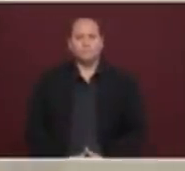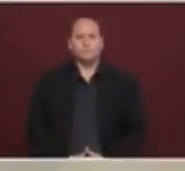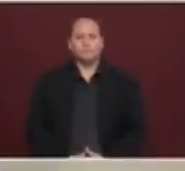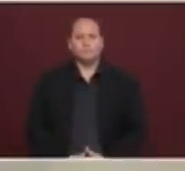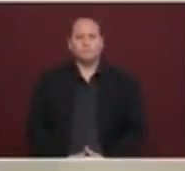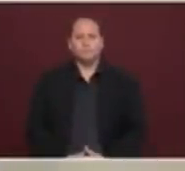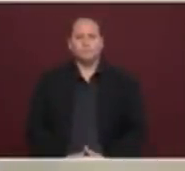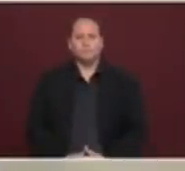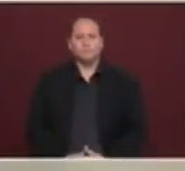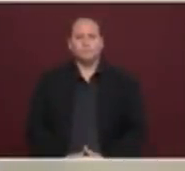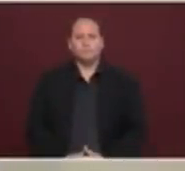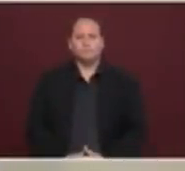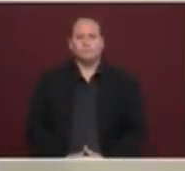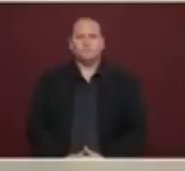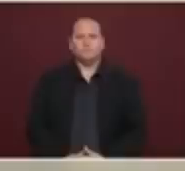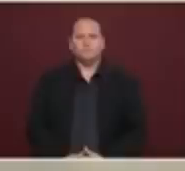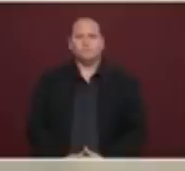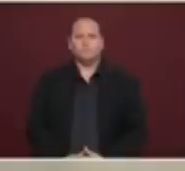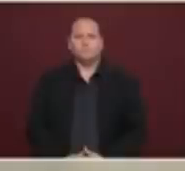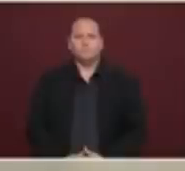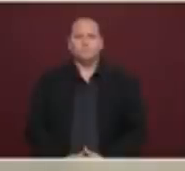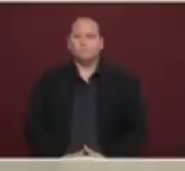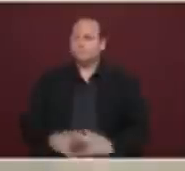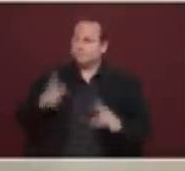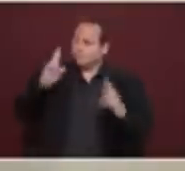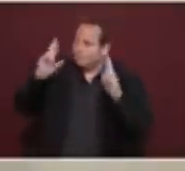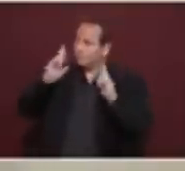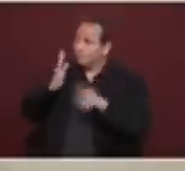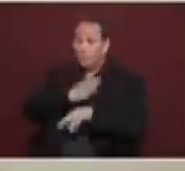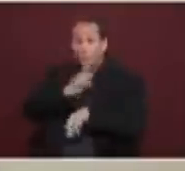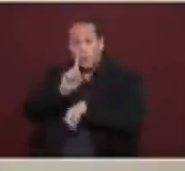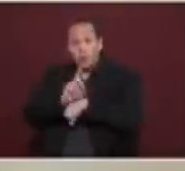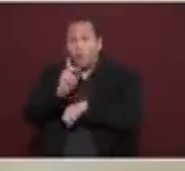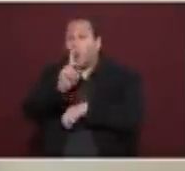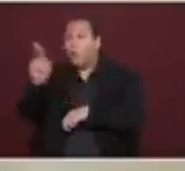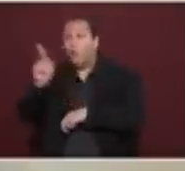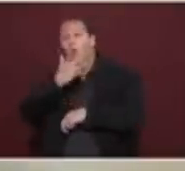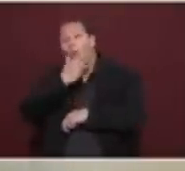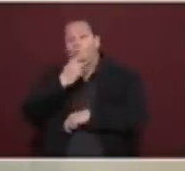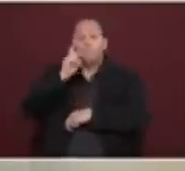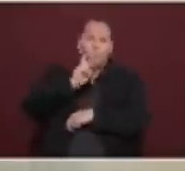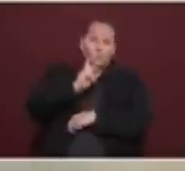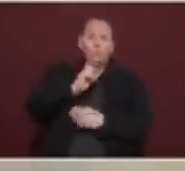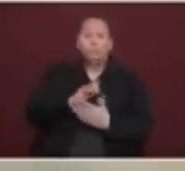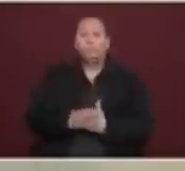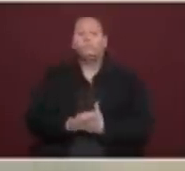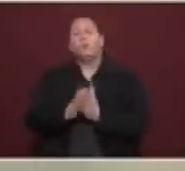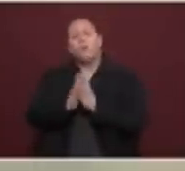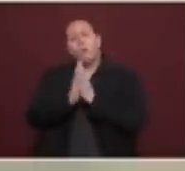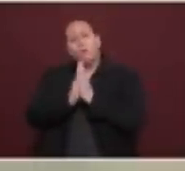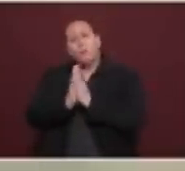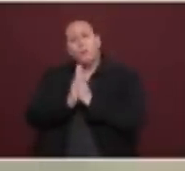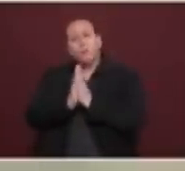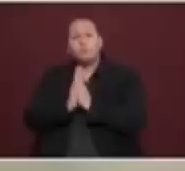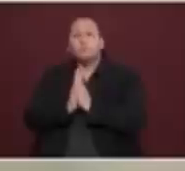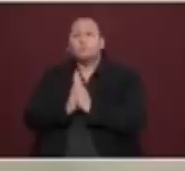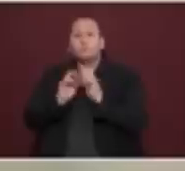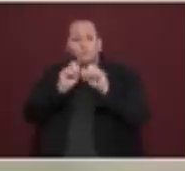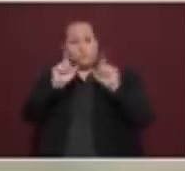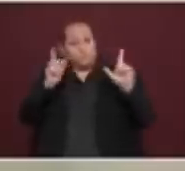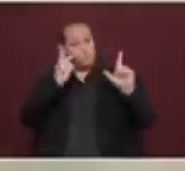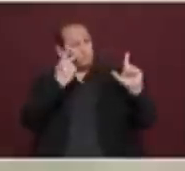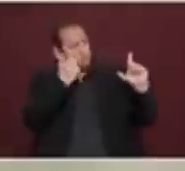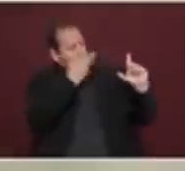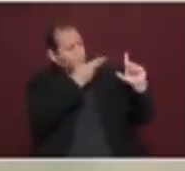el señor presidente buenos días a todos y a todos por favor la primera lámina